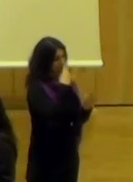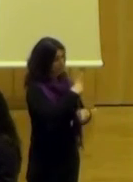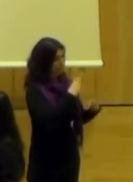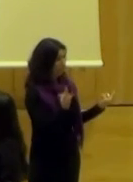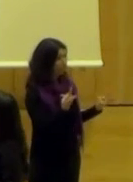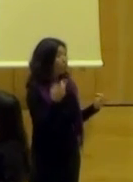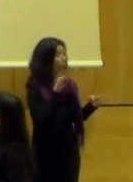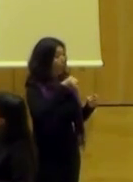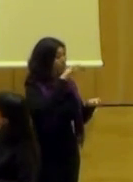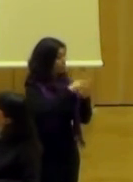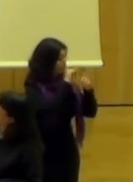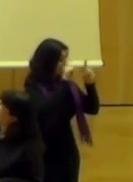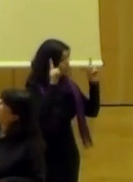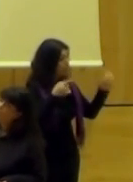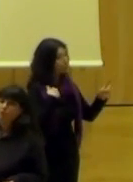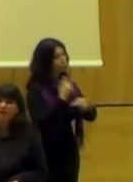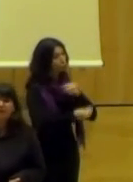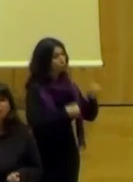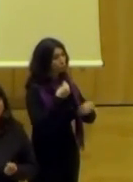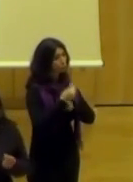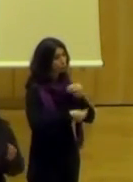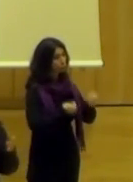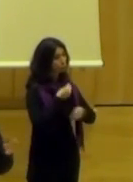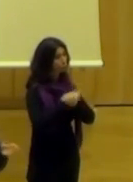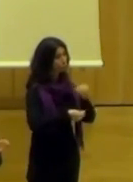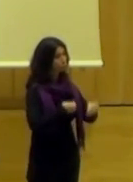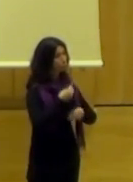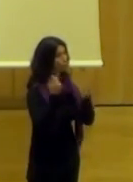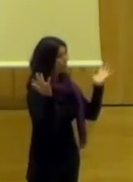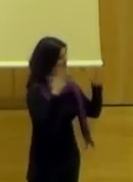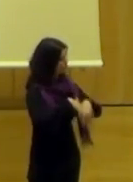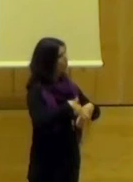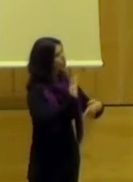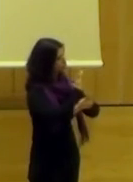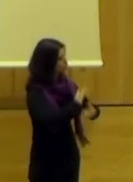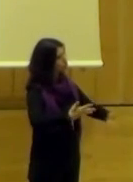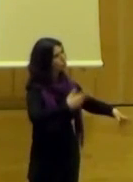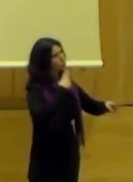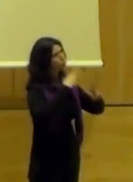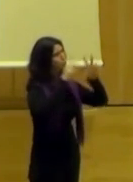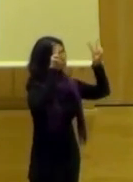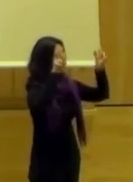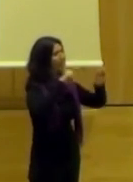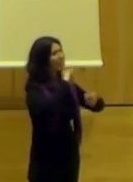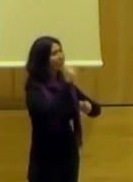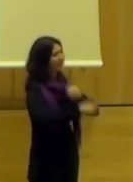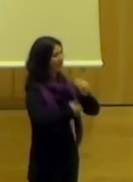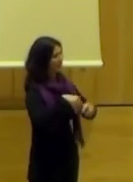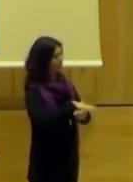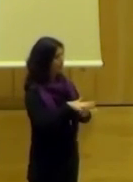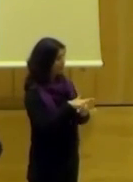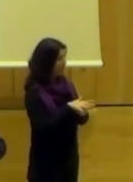públicos, o este año que hicimos un evento bastante grande que se llamó Jaén Haciendo